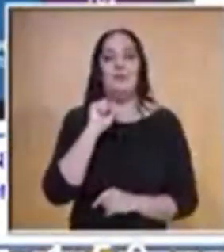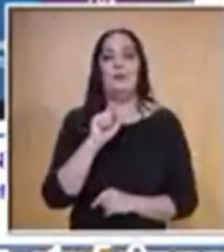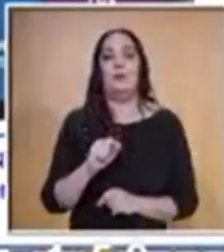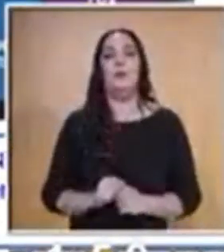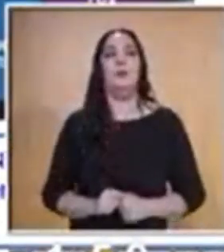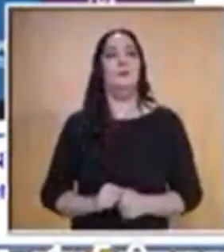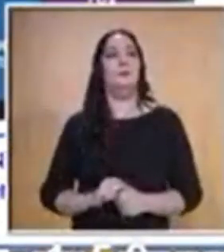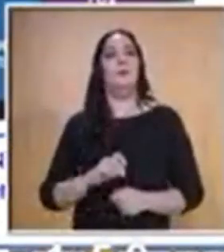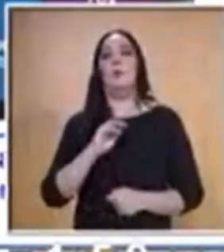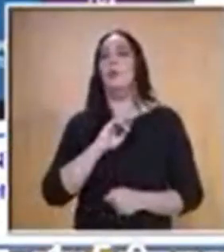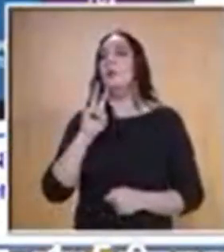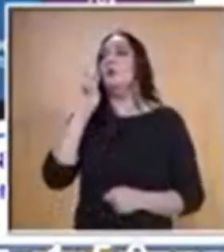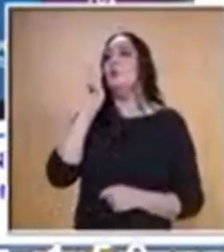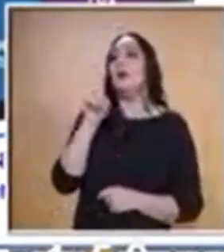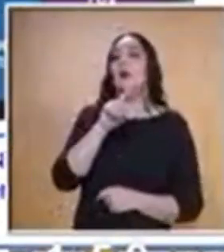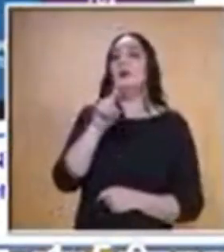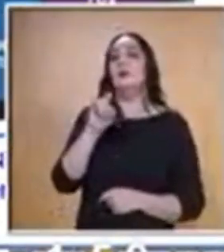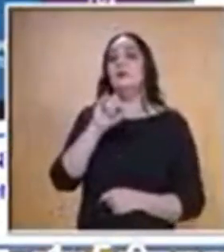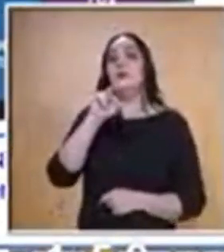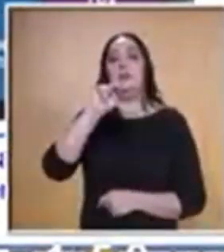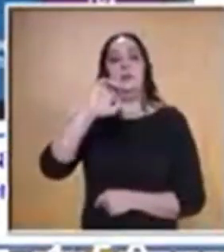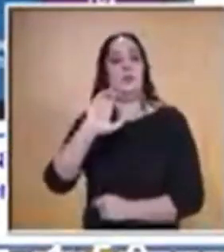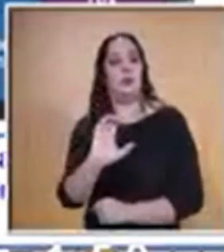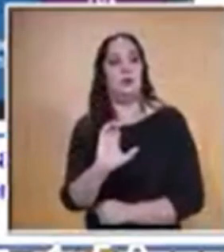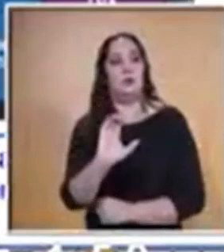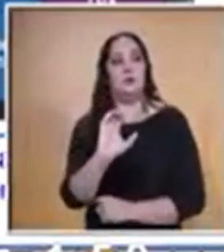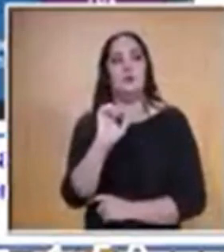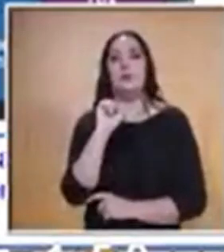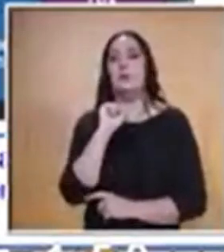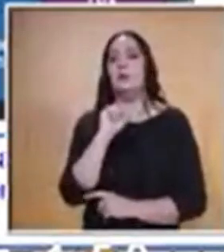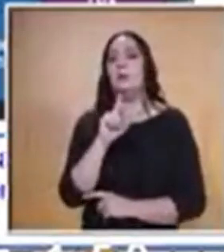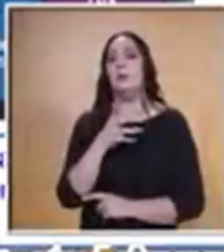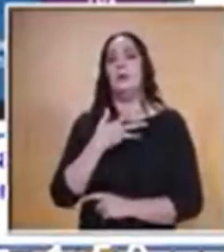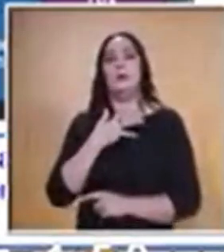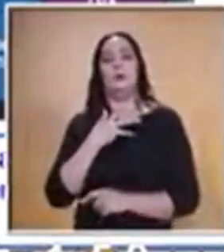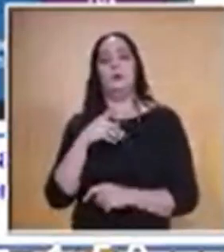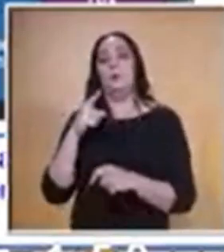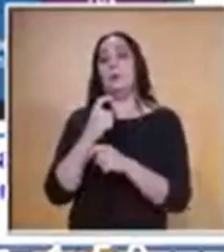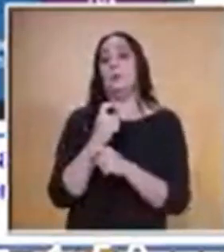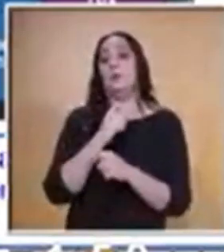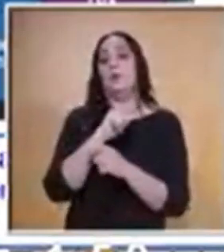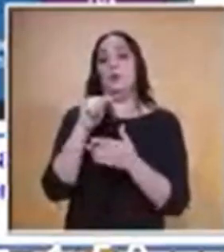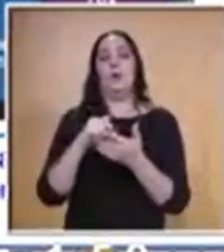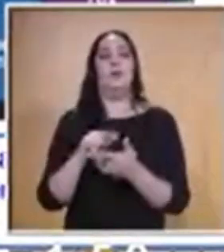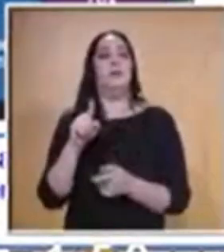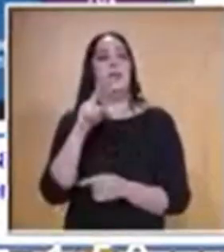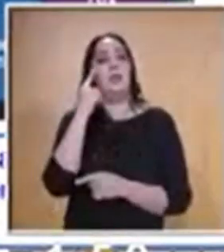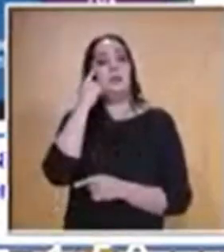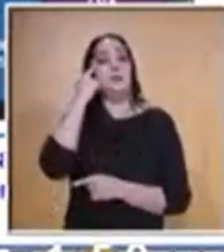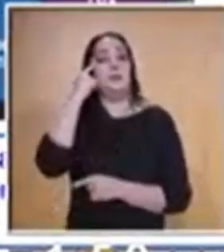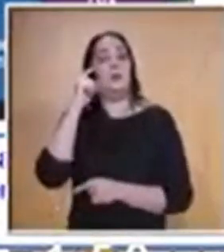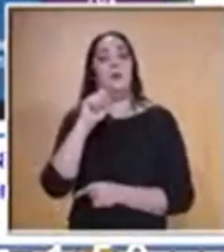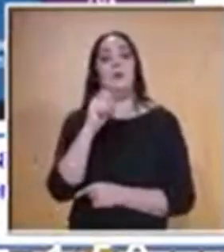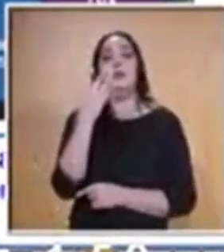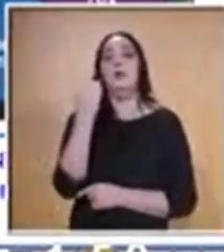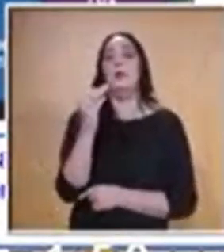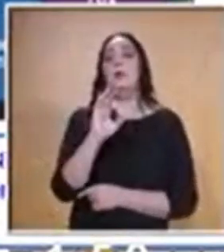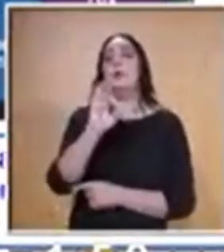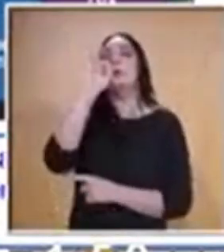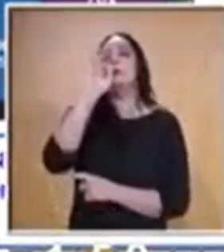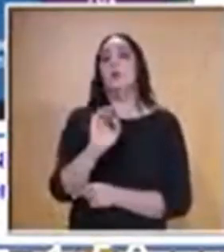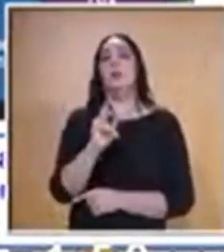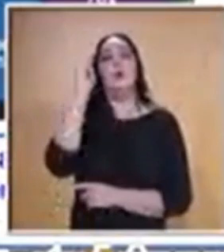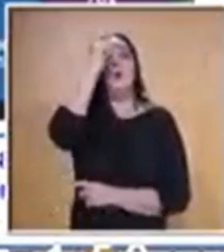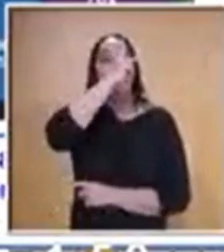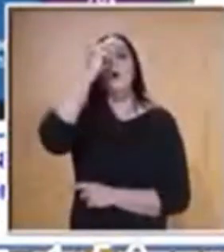de producción del zinc. Tenemos en los primeros lugares de producción a China con 29%, Perú